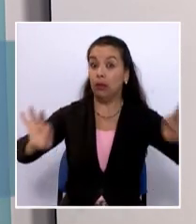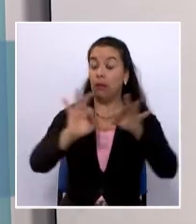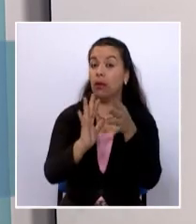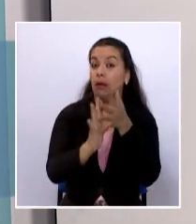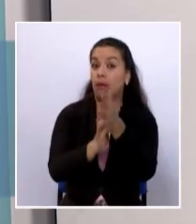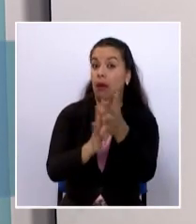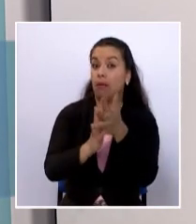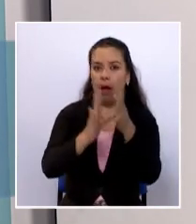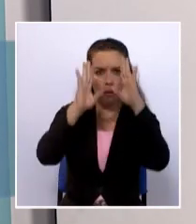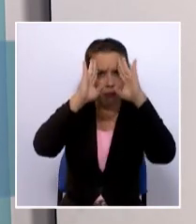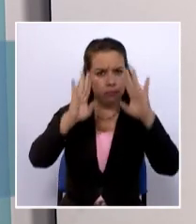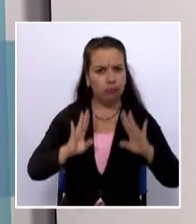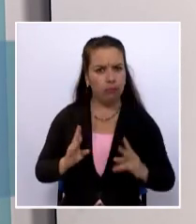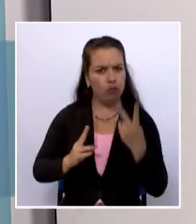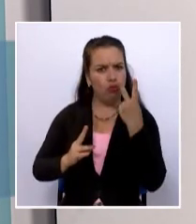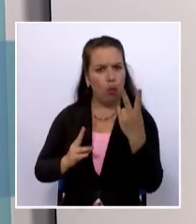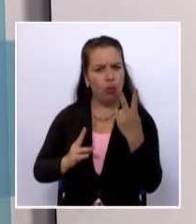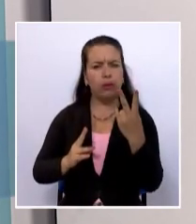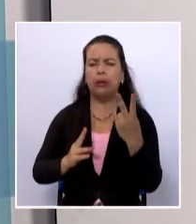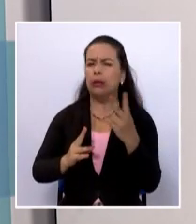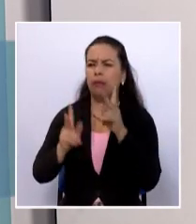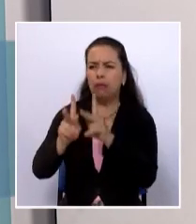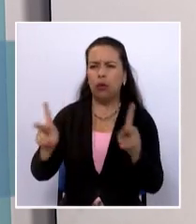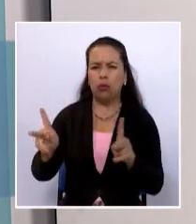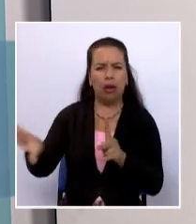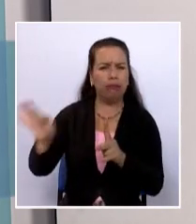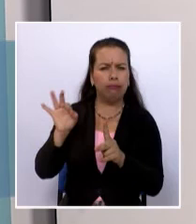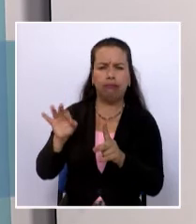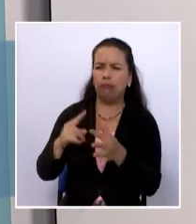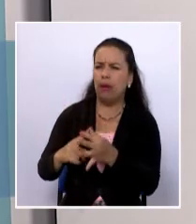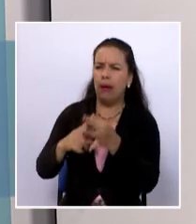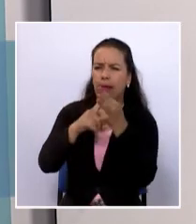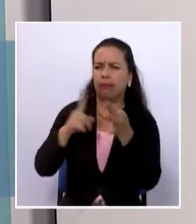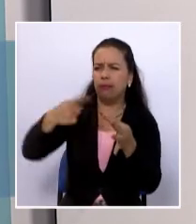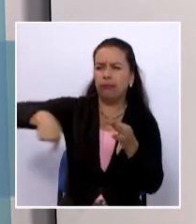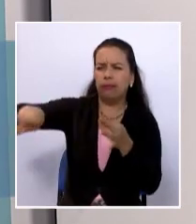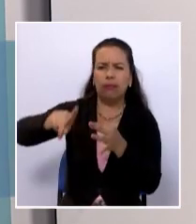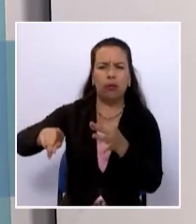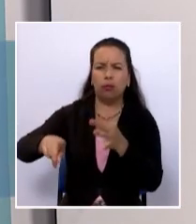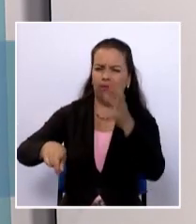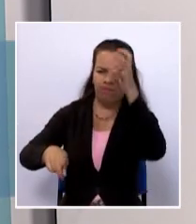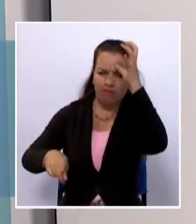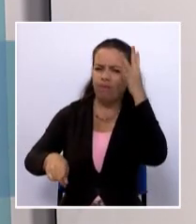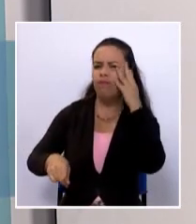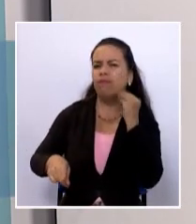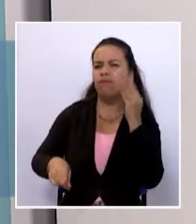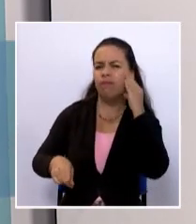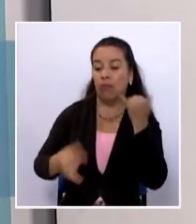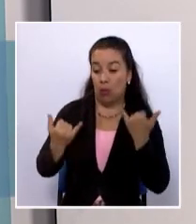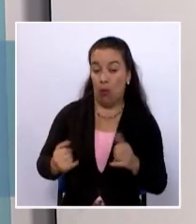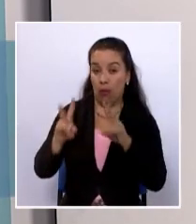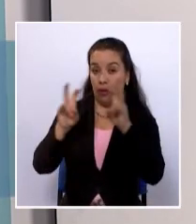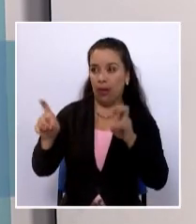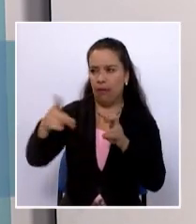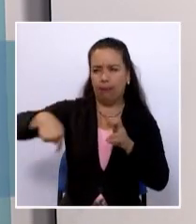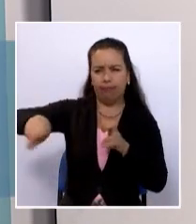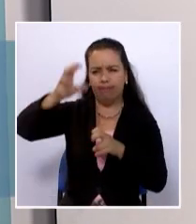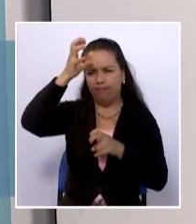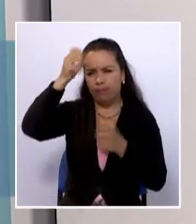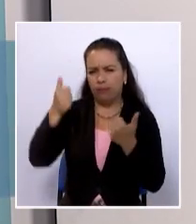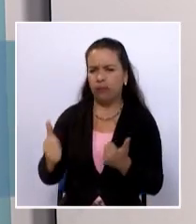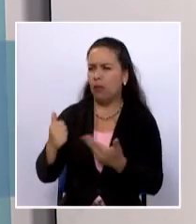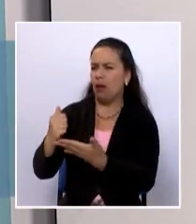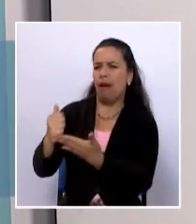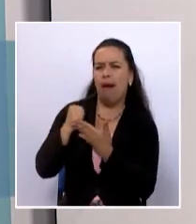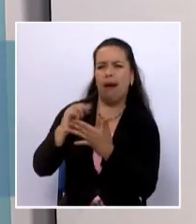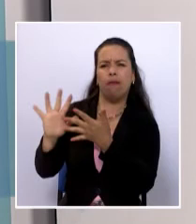tenemos dos invitados muy especiales que conocen muchísimo acerca del tema que vamos a hablar hoy vamos a tener muchas ayudas